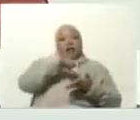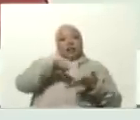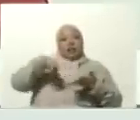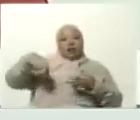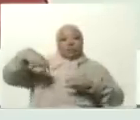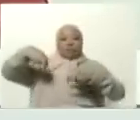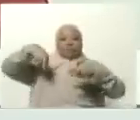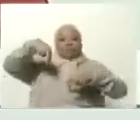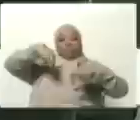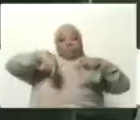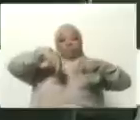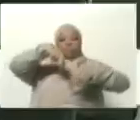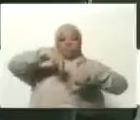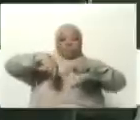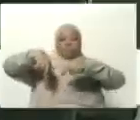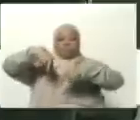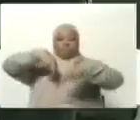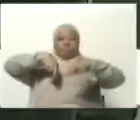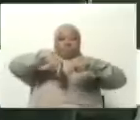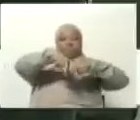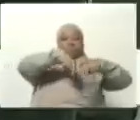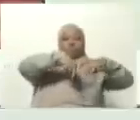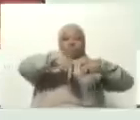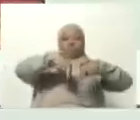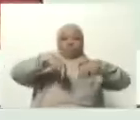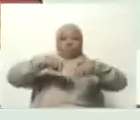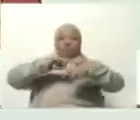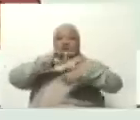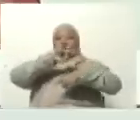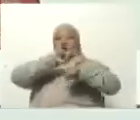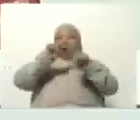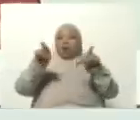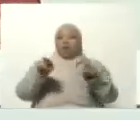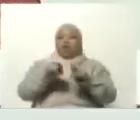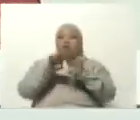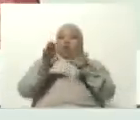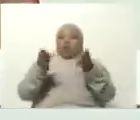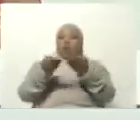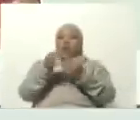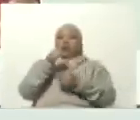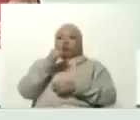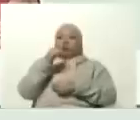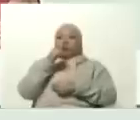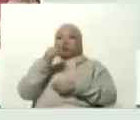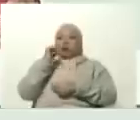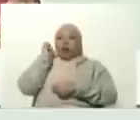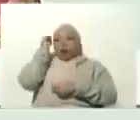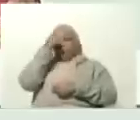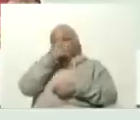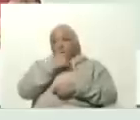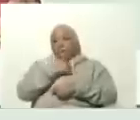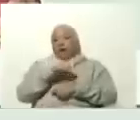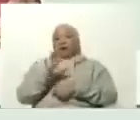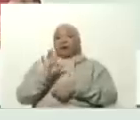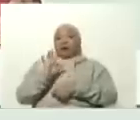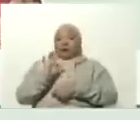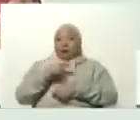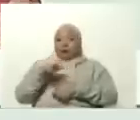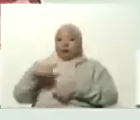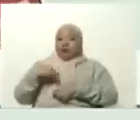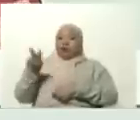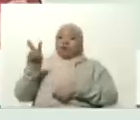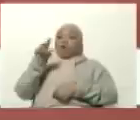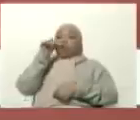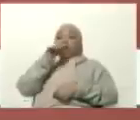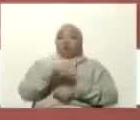¿eh? Claro, primera vuelta. Ahora, si en el mundo dieran un récord Guinness de resistencia, se lo ganaría el pueblo